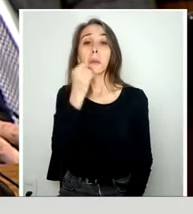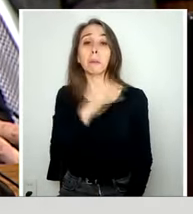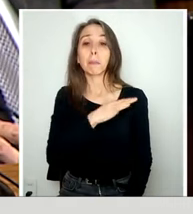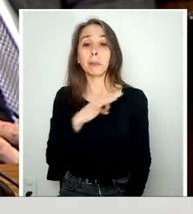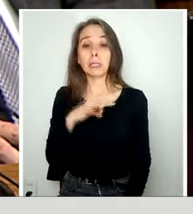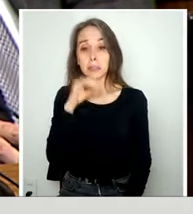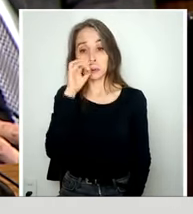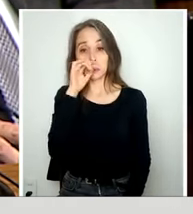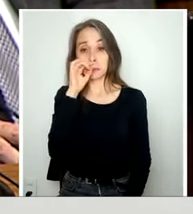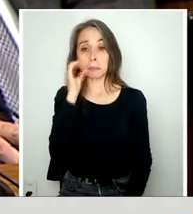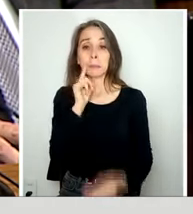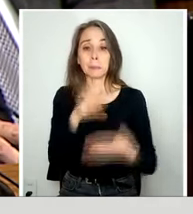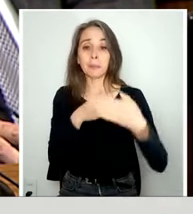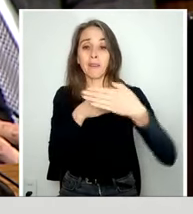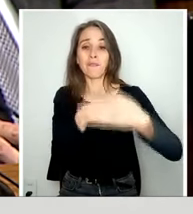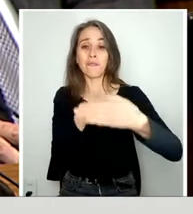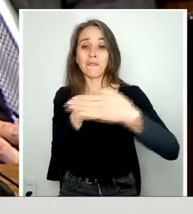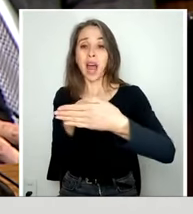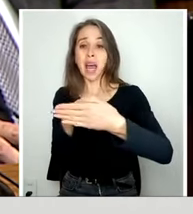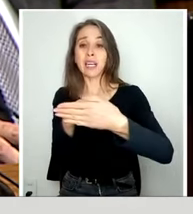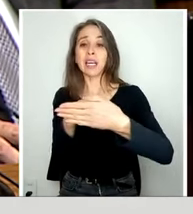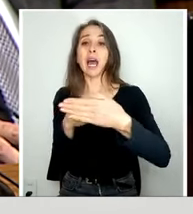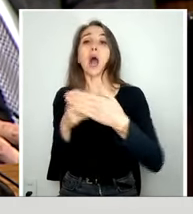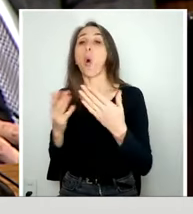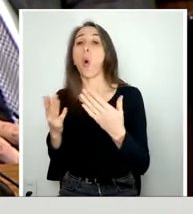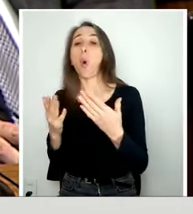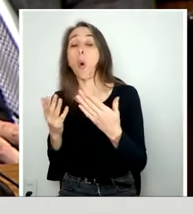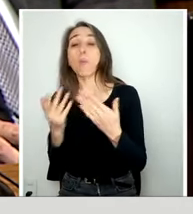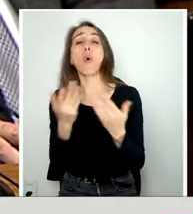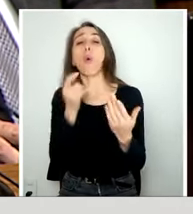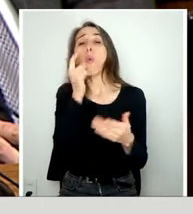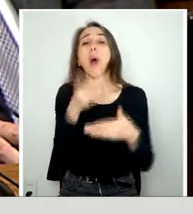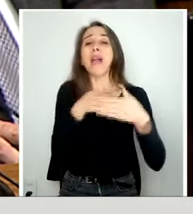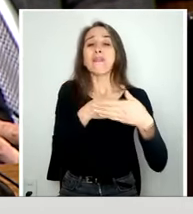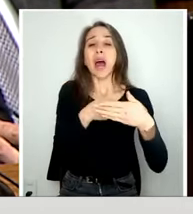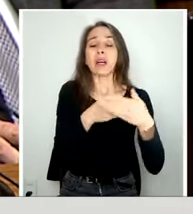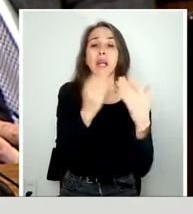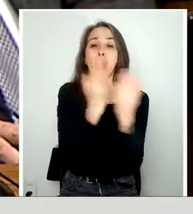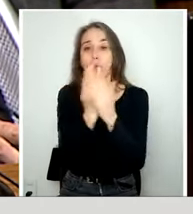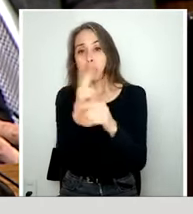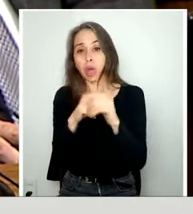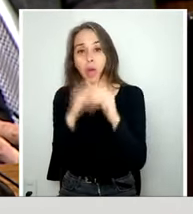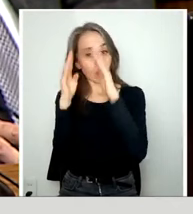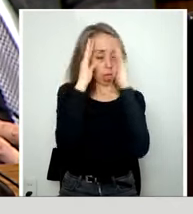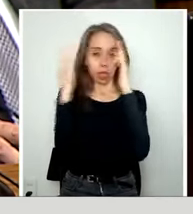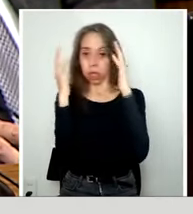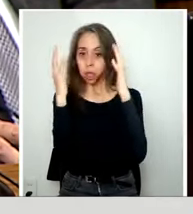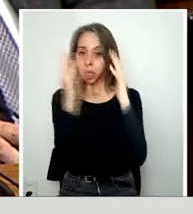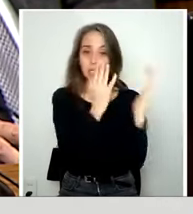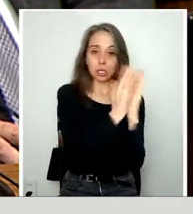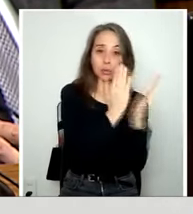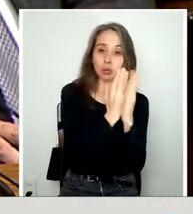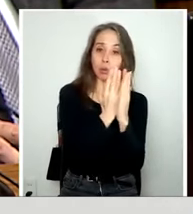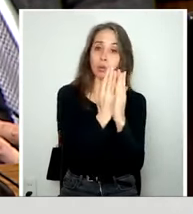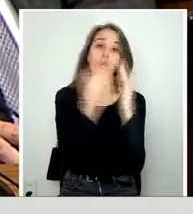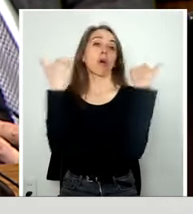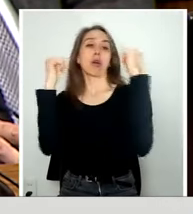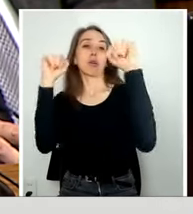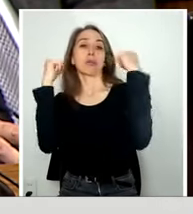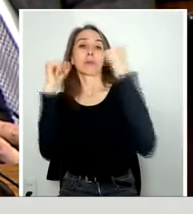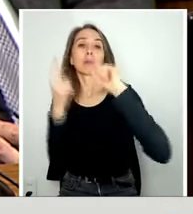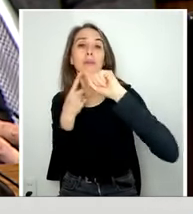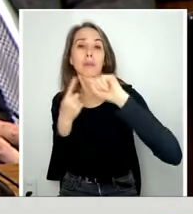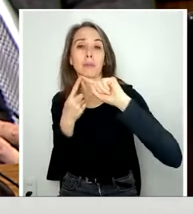que tienen que ver con la compatibilización con los estudios un problema sino que también las regiones que tenemos solamente